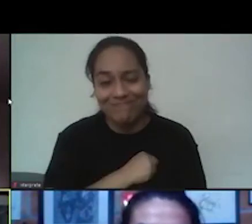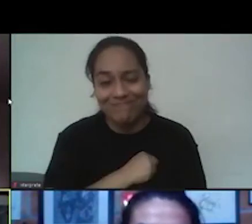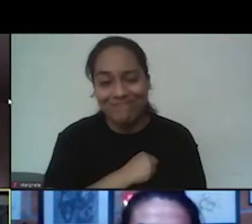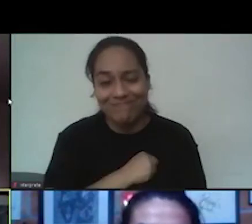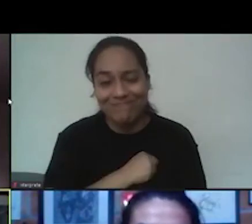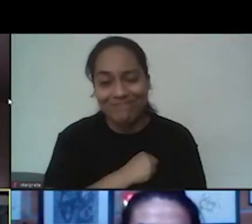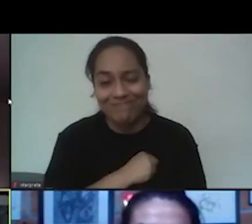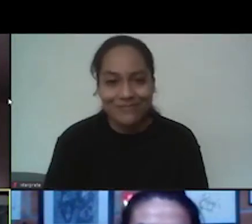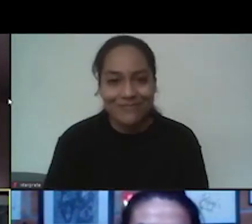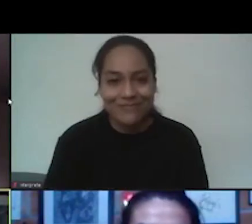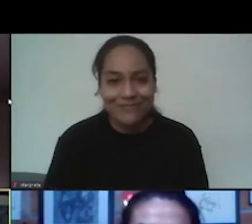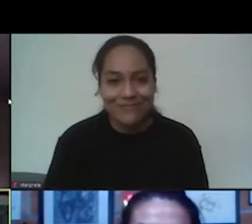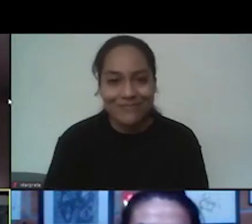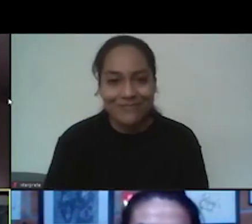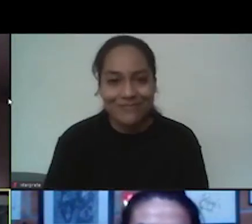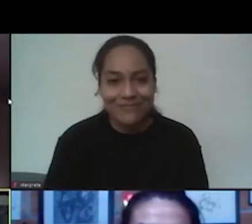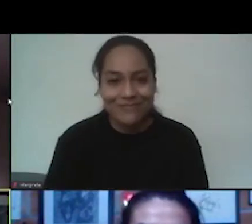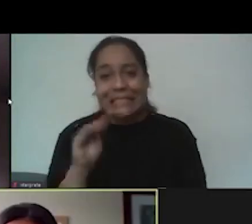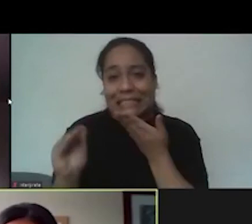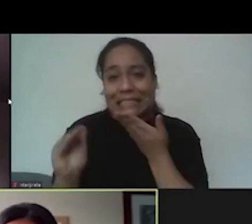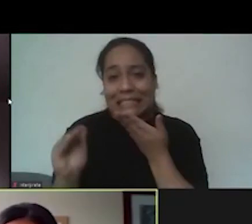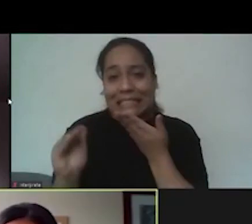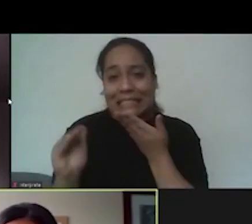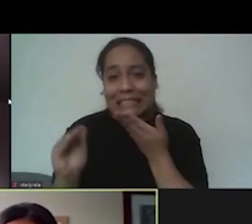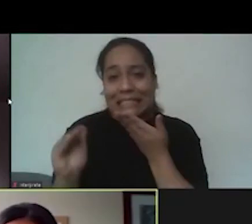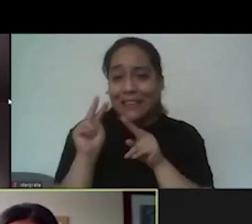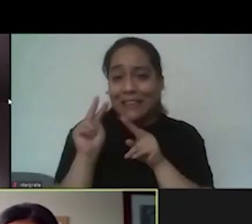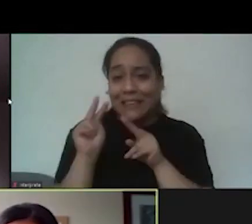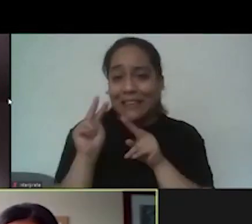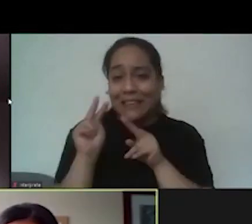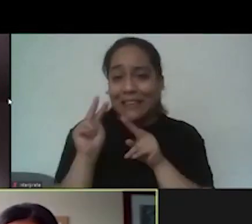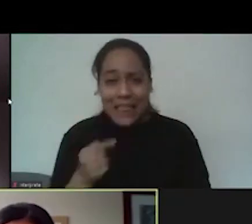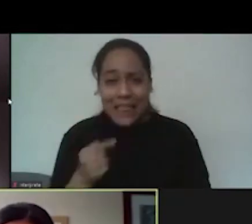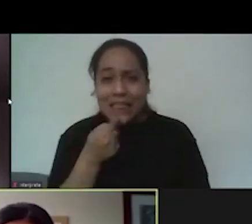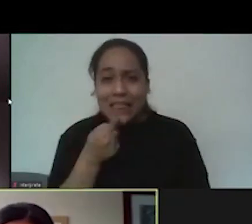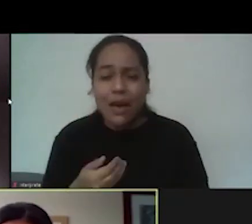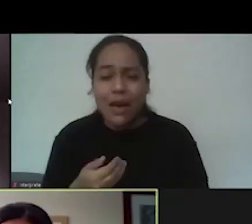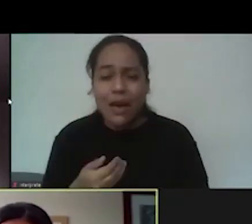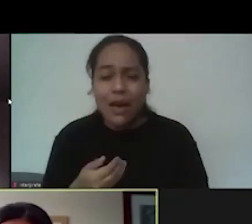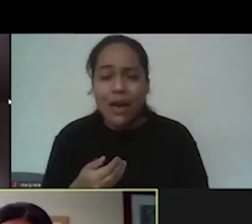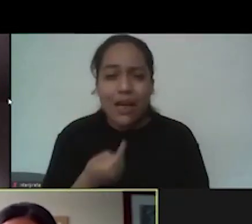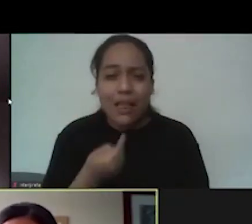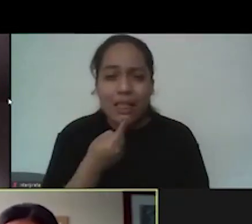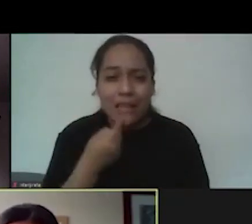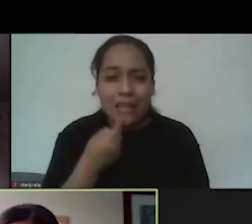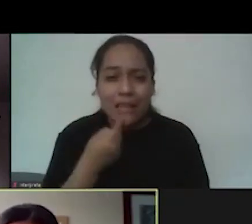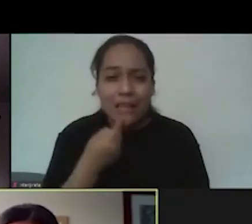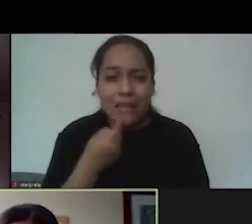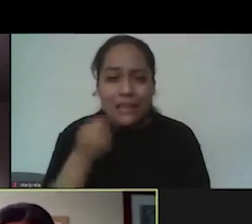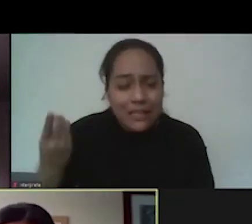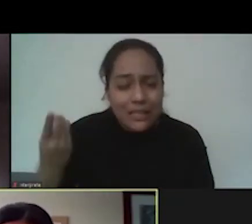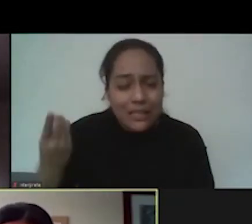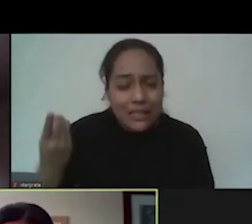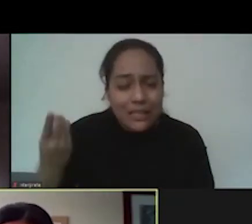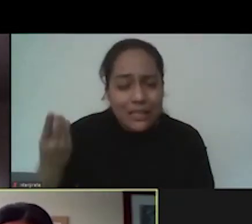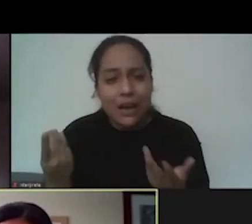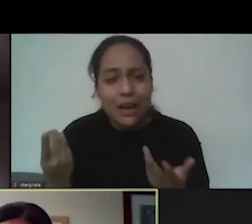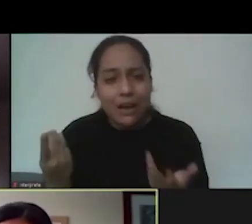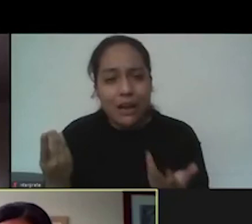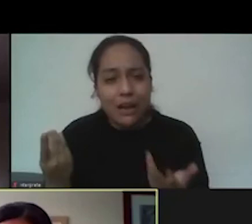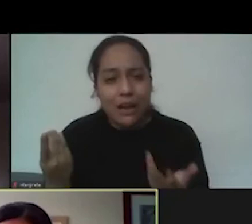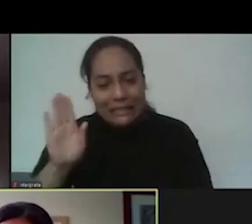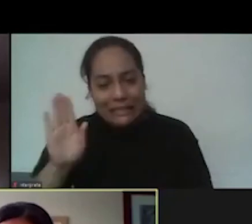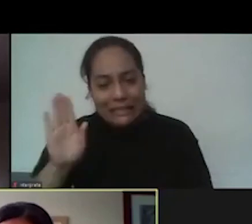viendo aquí, pero me están diciendo que podemos darle la palabra a Daniela, que estaba pidiéndola hace un